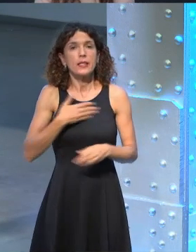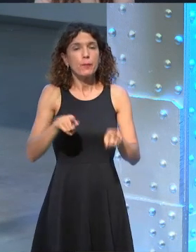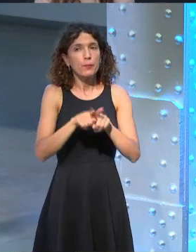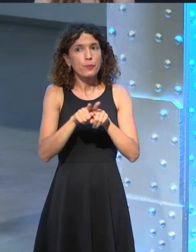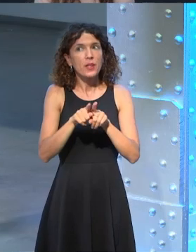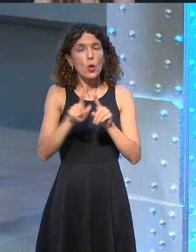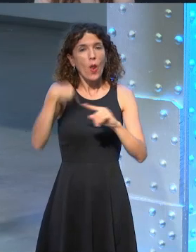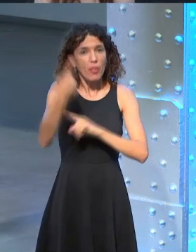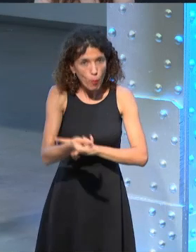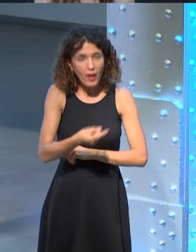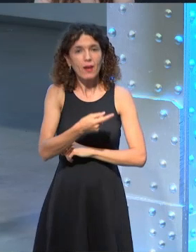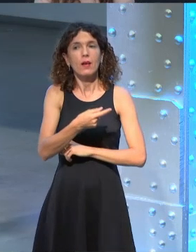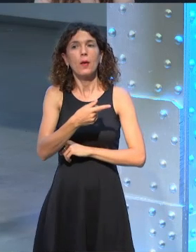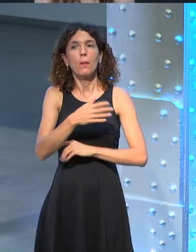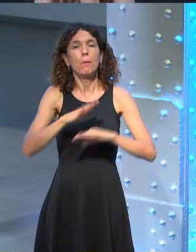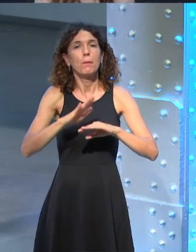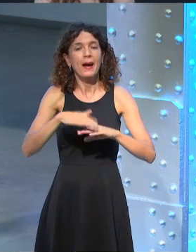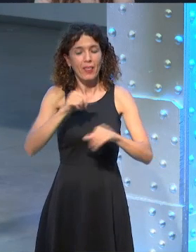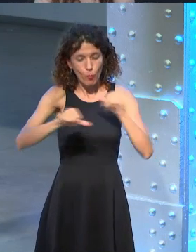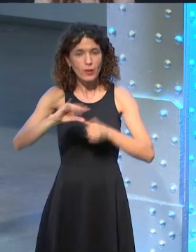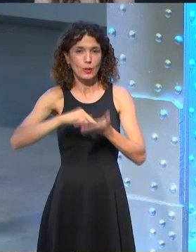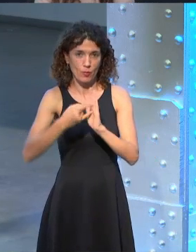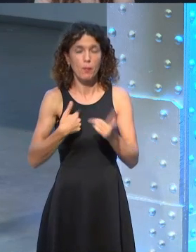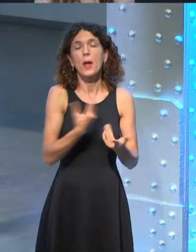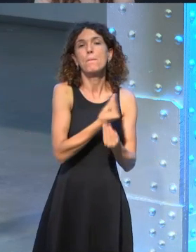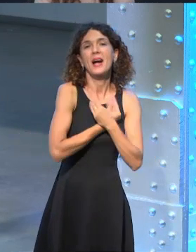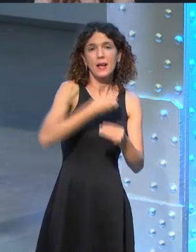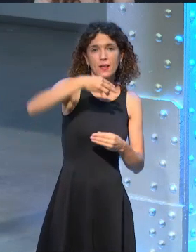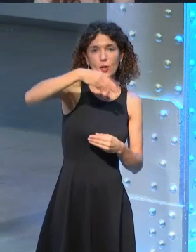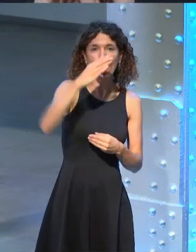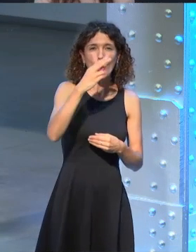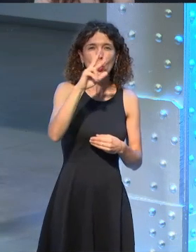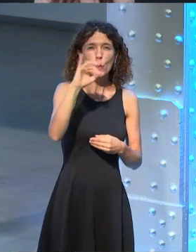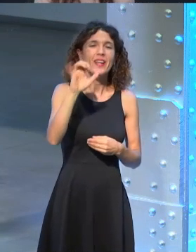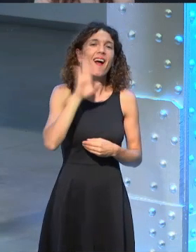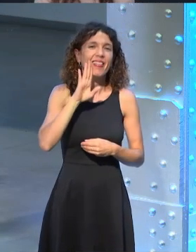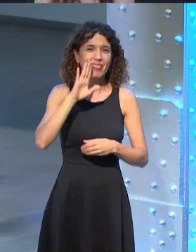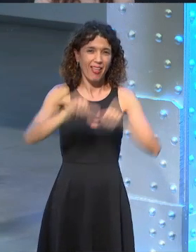después dedicarse a la ingeniería, ¿no? Entonces tenían la muñeca de Marie Curie, de diferentes